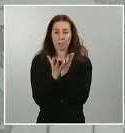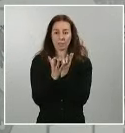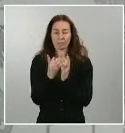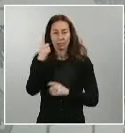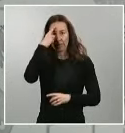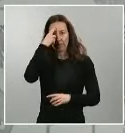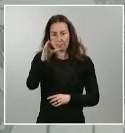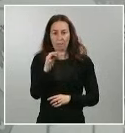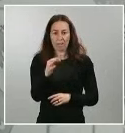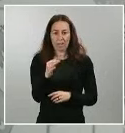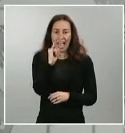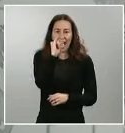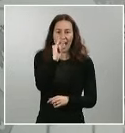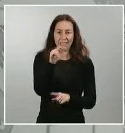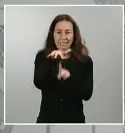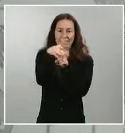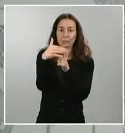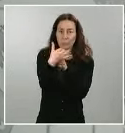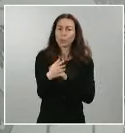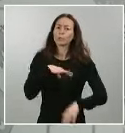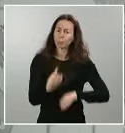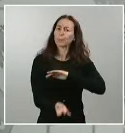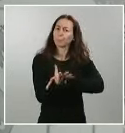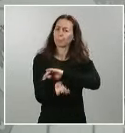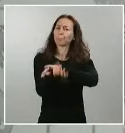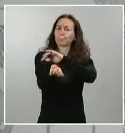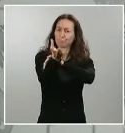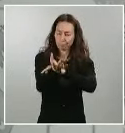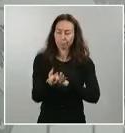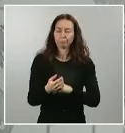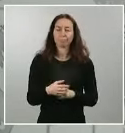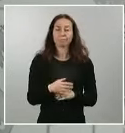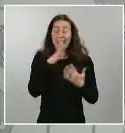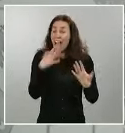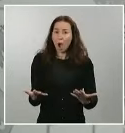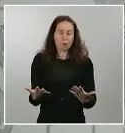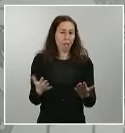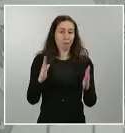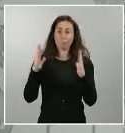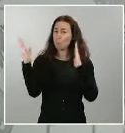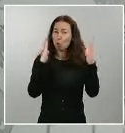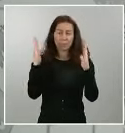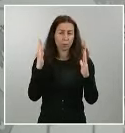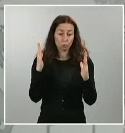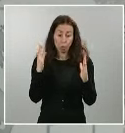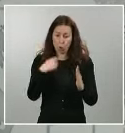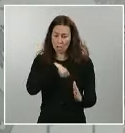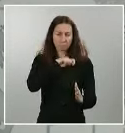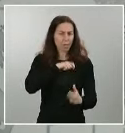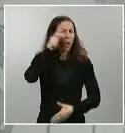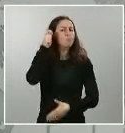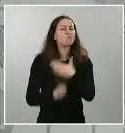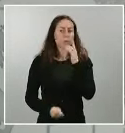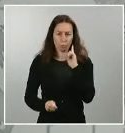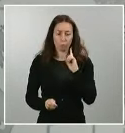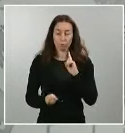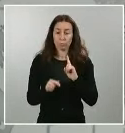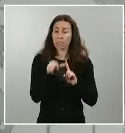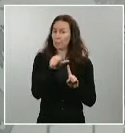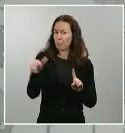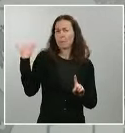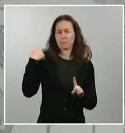Entre tanto, en España vivimos las horas más duras, lo dijimos el pasado fin de semana, esta semana iba a ser muy dura.